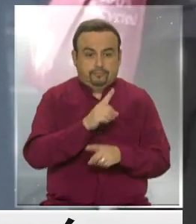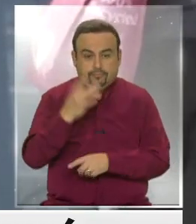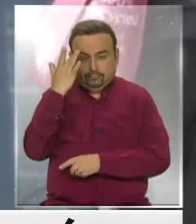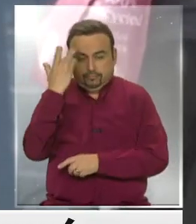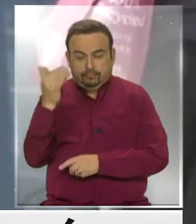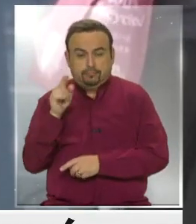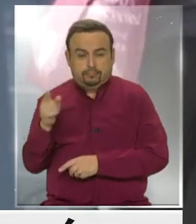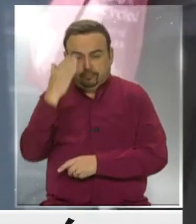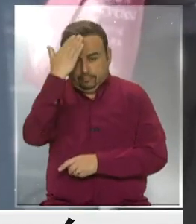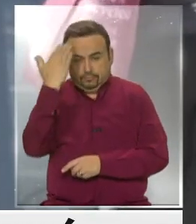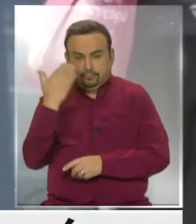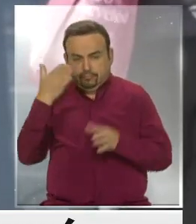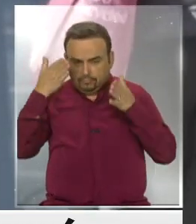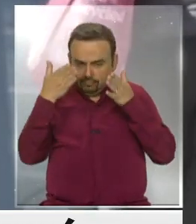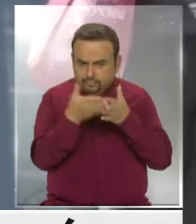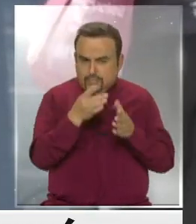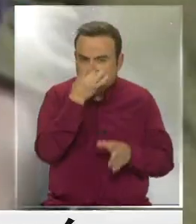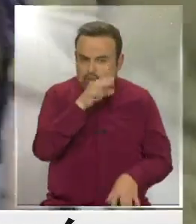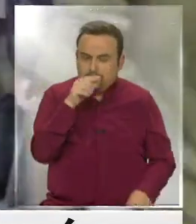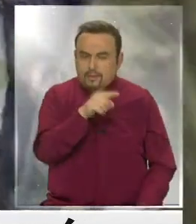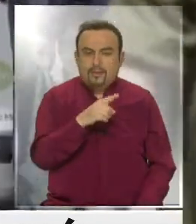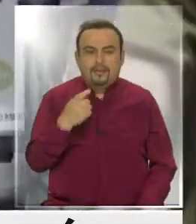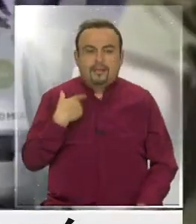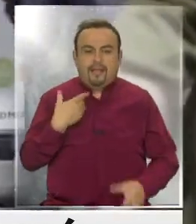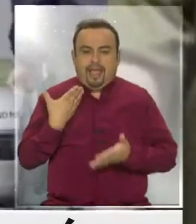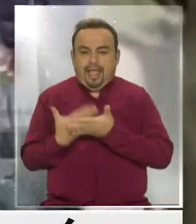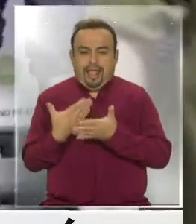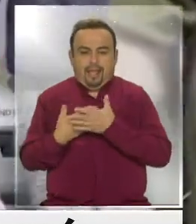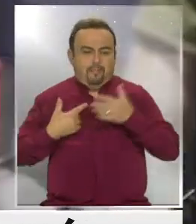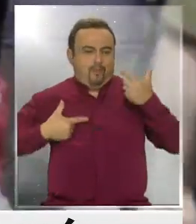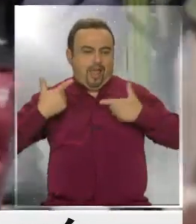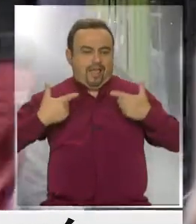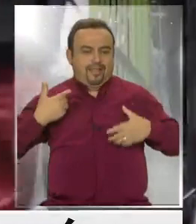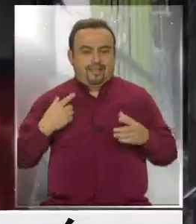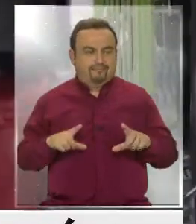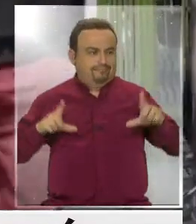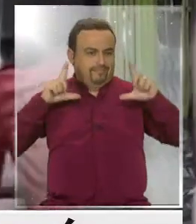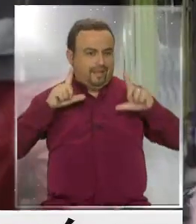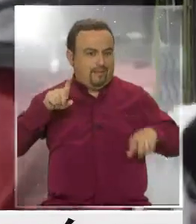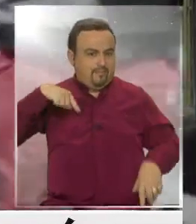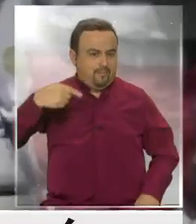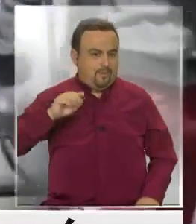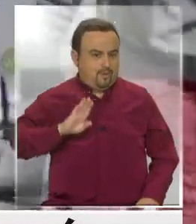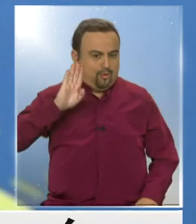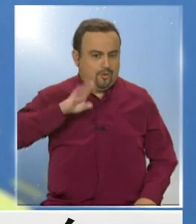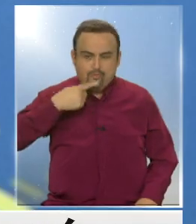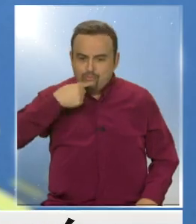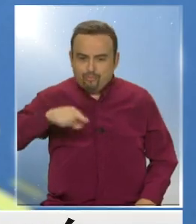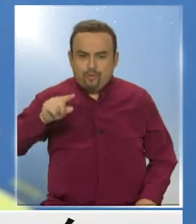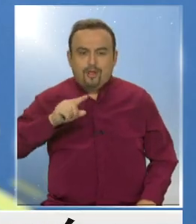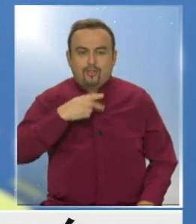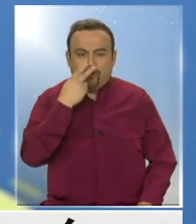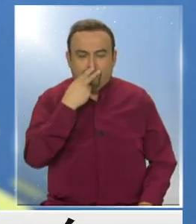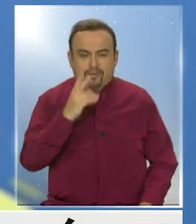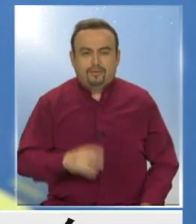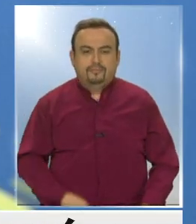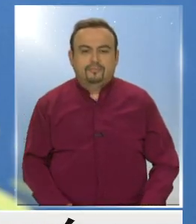expertos, Trump centralizó sus ataques en él para obtener una ganancia política con miras a la elección de noviembre.